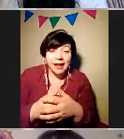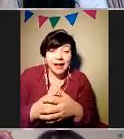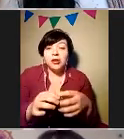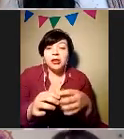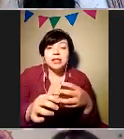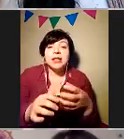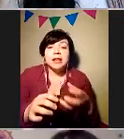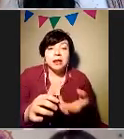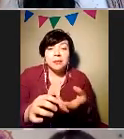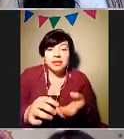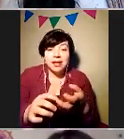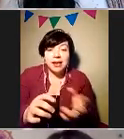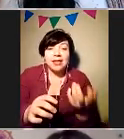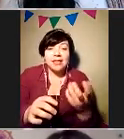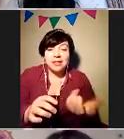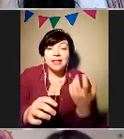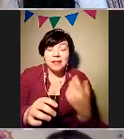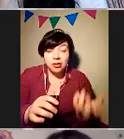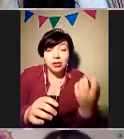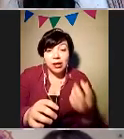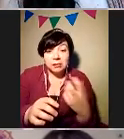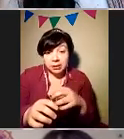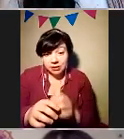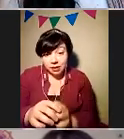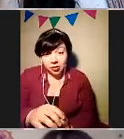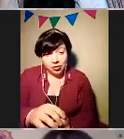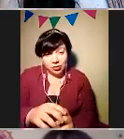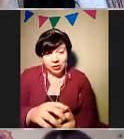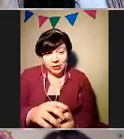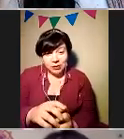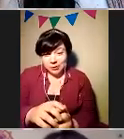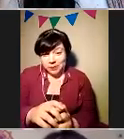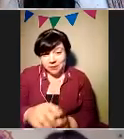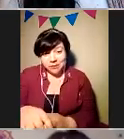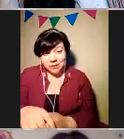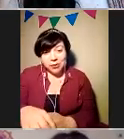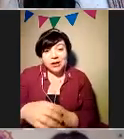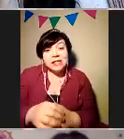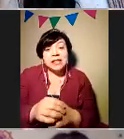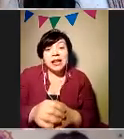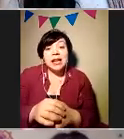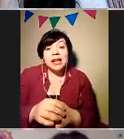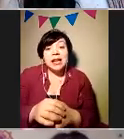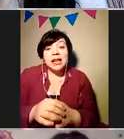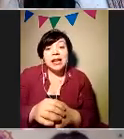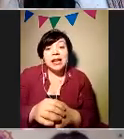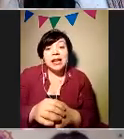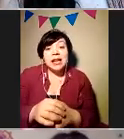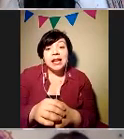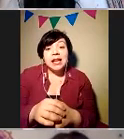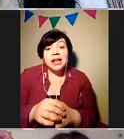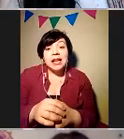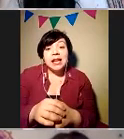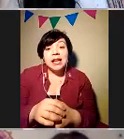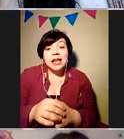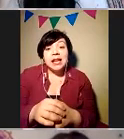a vivir en una sociedad, pero que no necesariamente es la identidad que yo realmente tengo. Claro. Por la facilidad